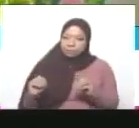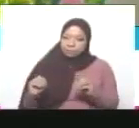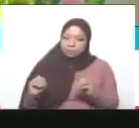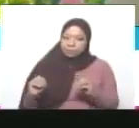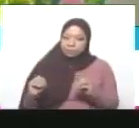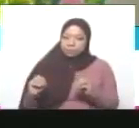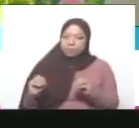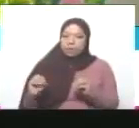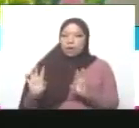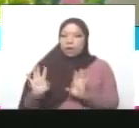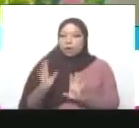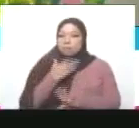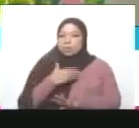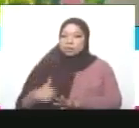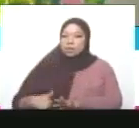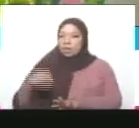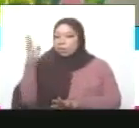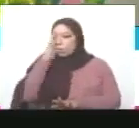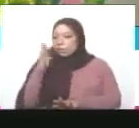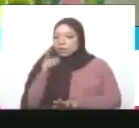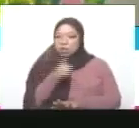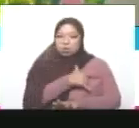Estuvimos conversando un rato.